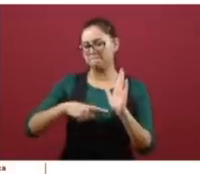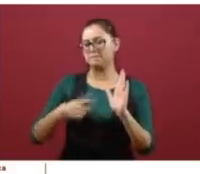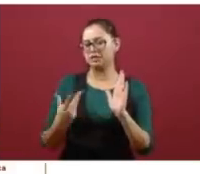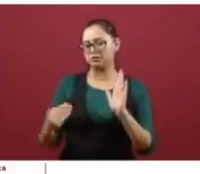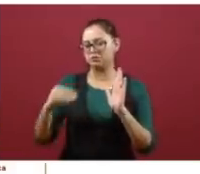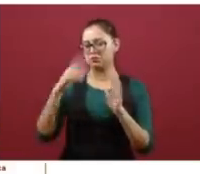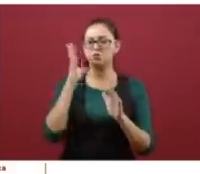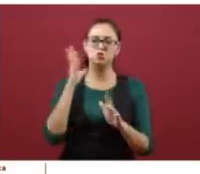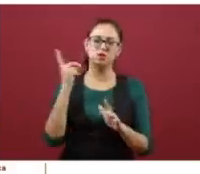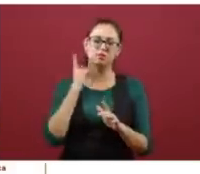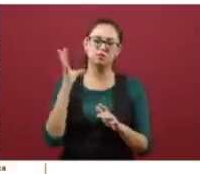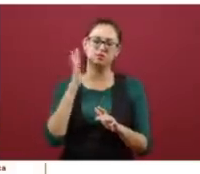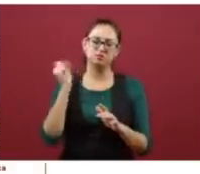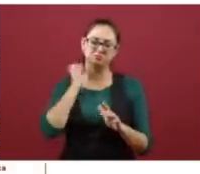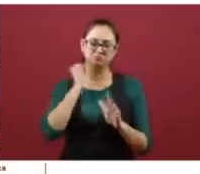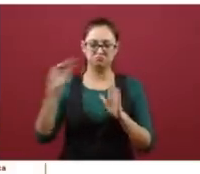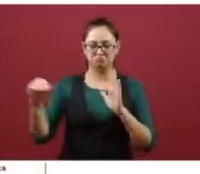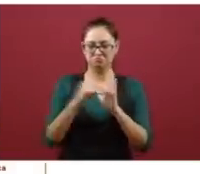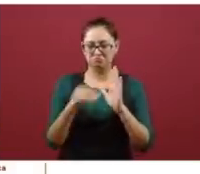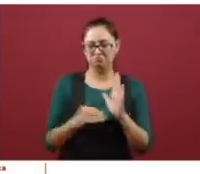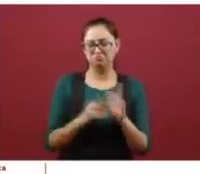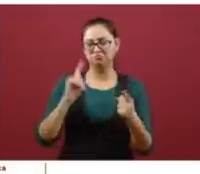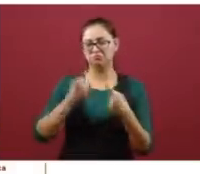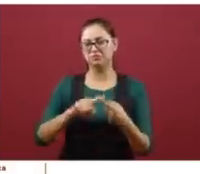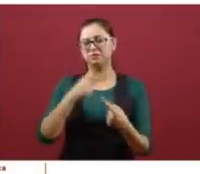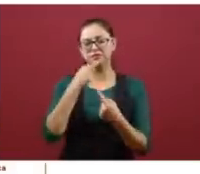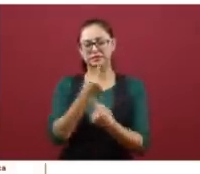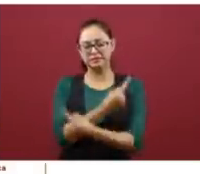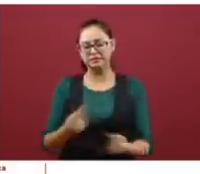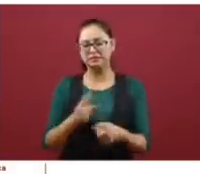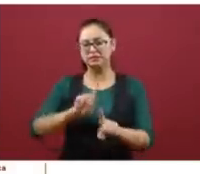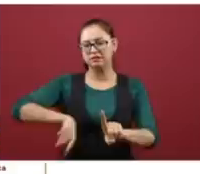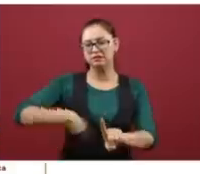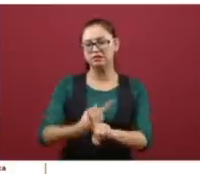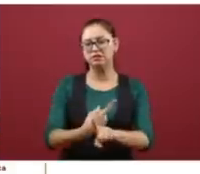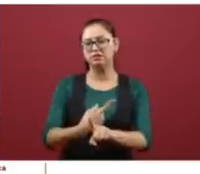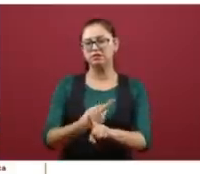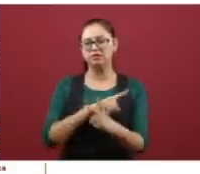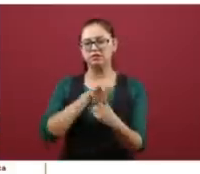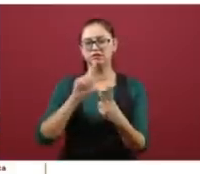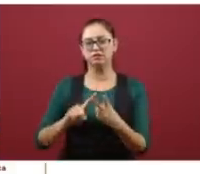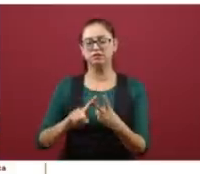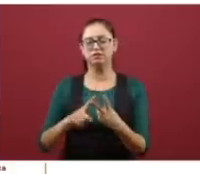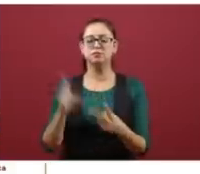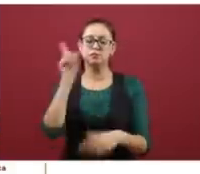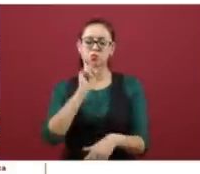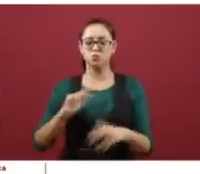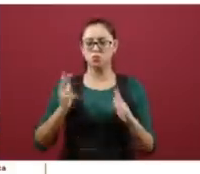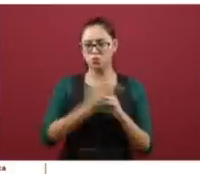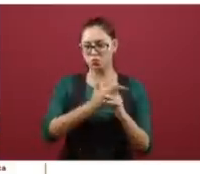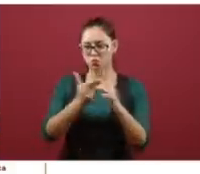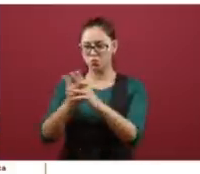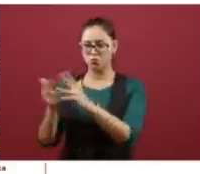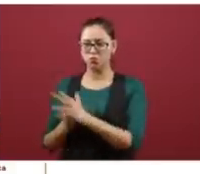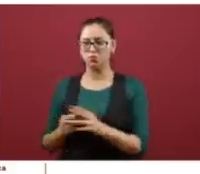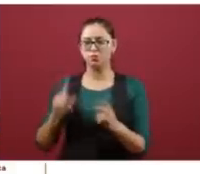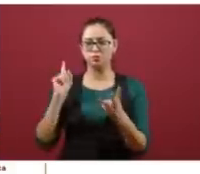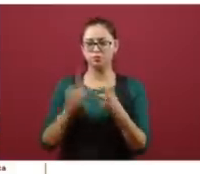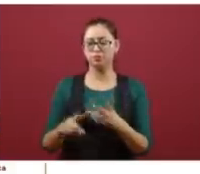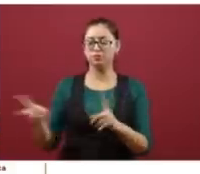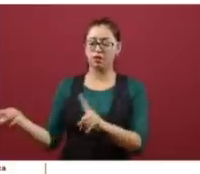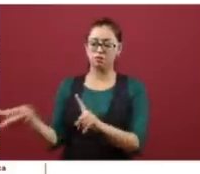mismo congreso federal que fue el abuso sexual contra menores el feminicidio la